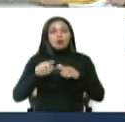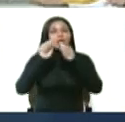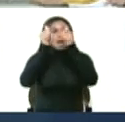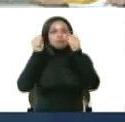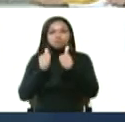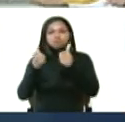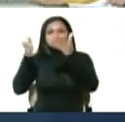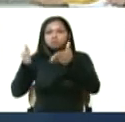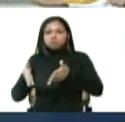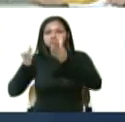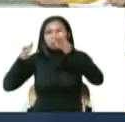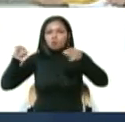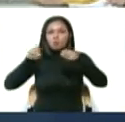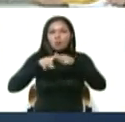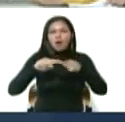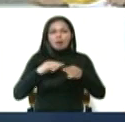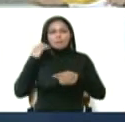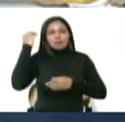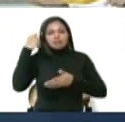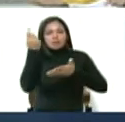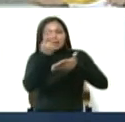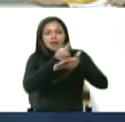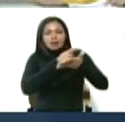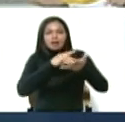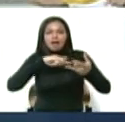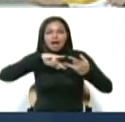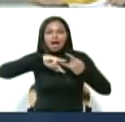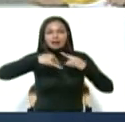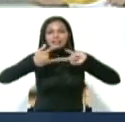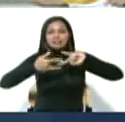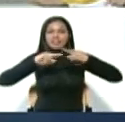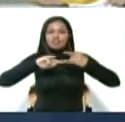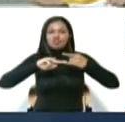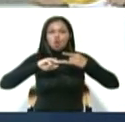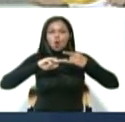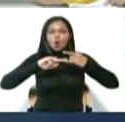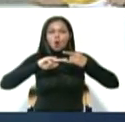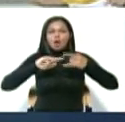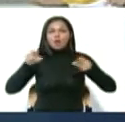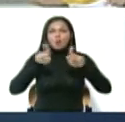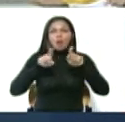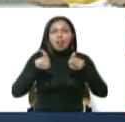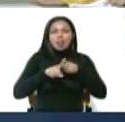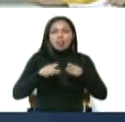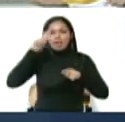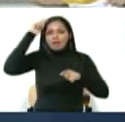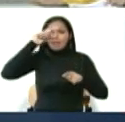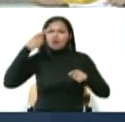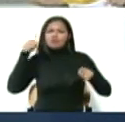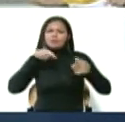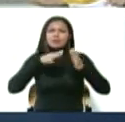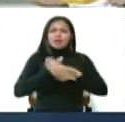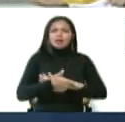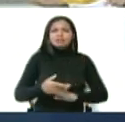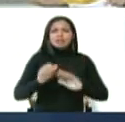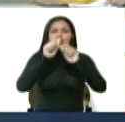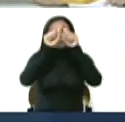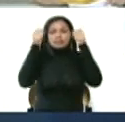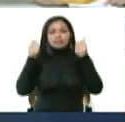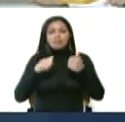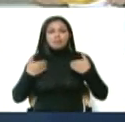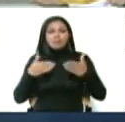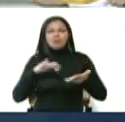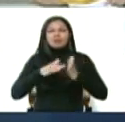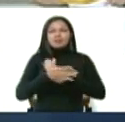arquitectos y como unos ingenieros. Los arquitectos y los ingenieros del nuevo sistema